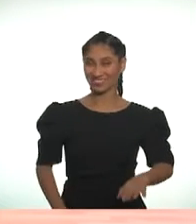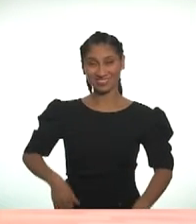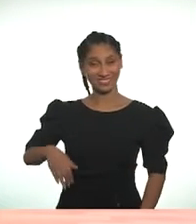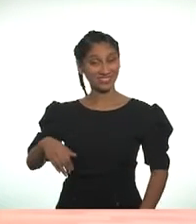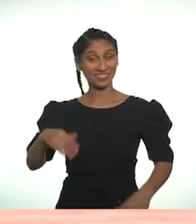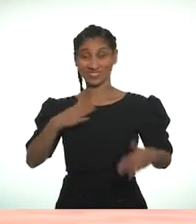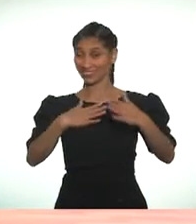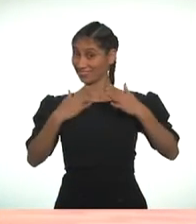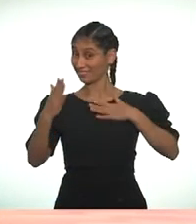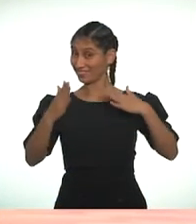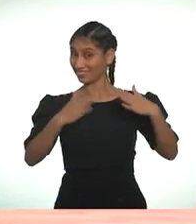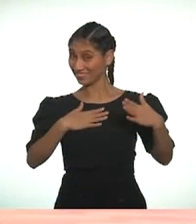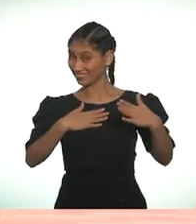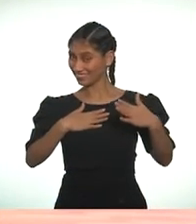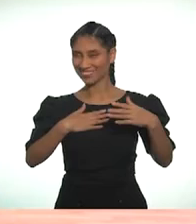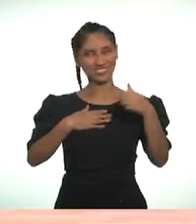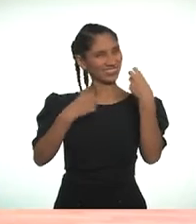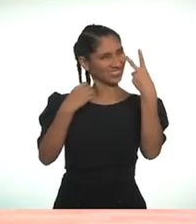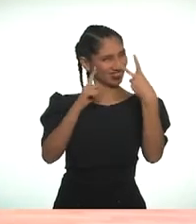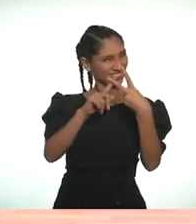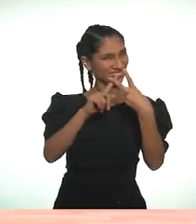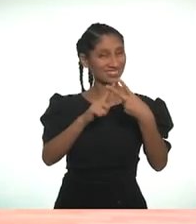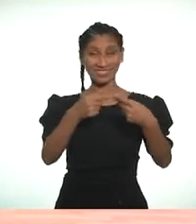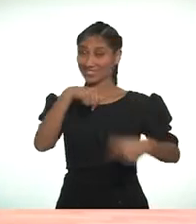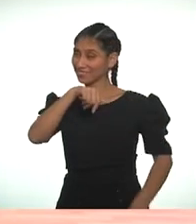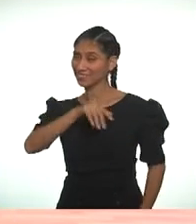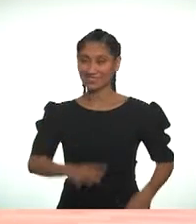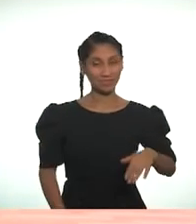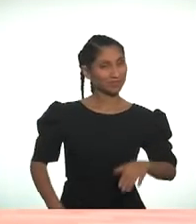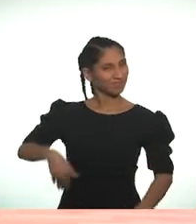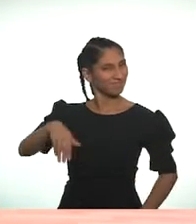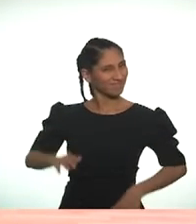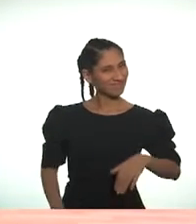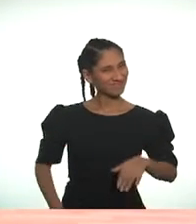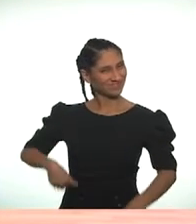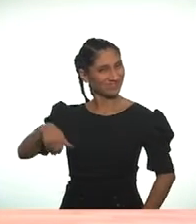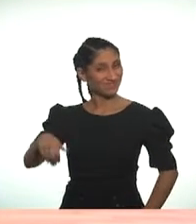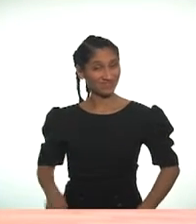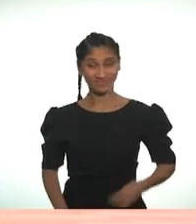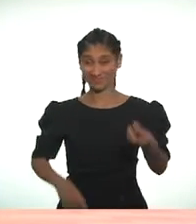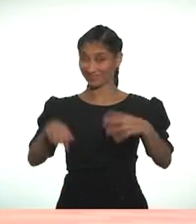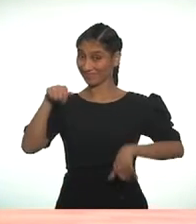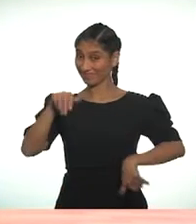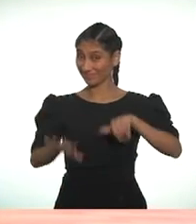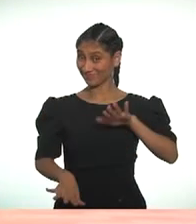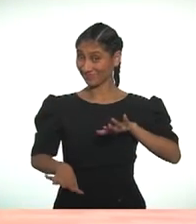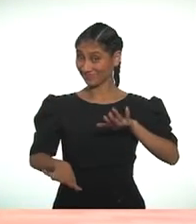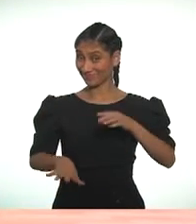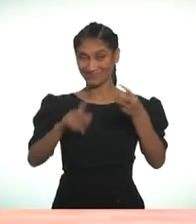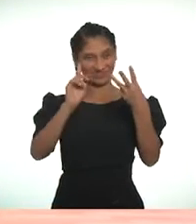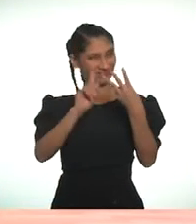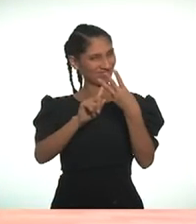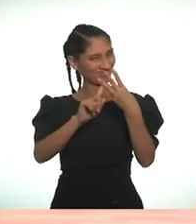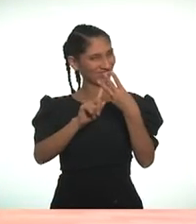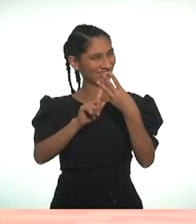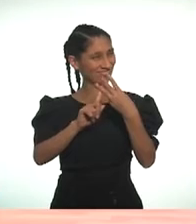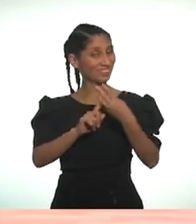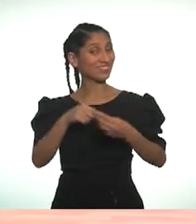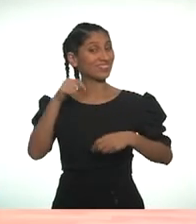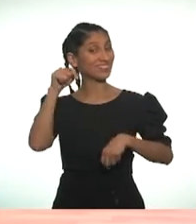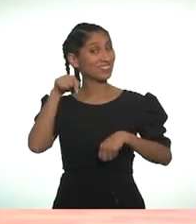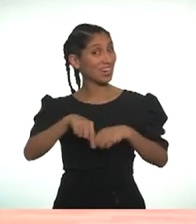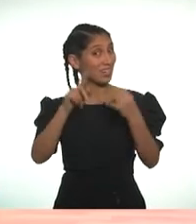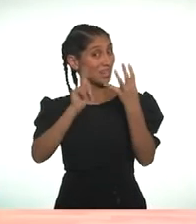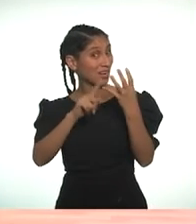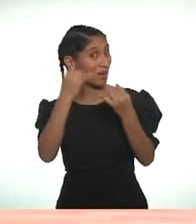como rocoto, sí señor. La segunda. Yo no como rocoto, sí señor. La